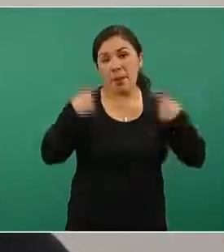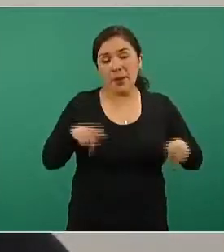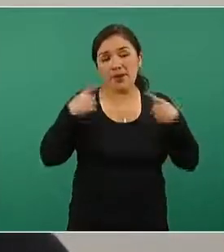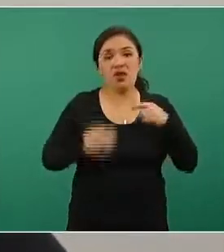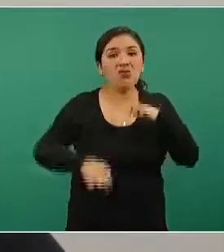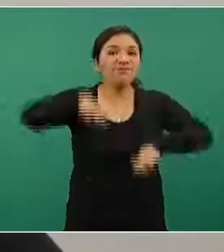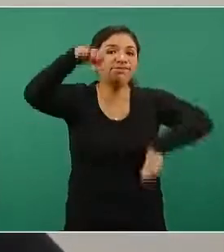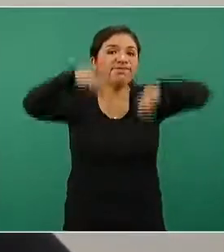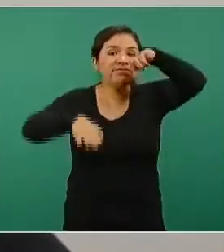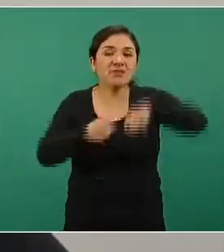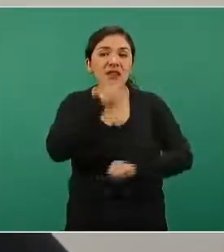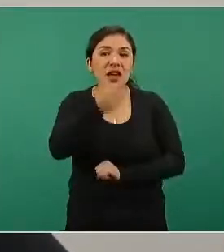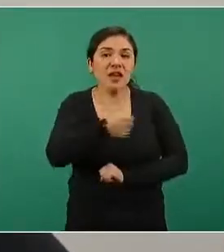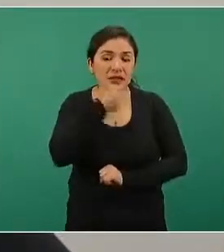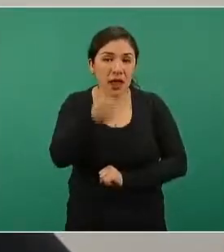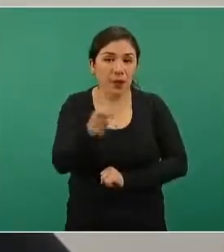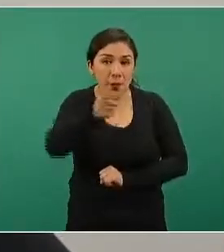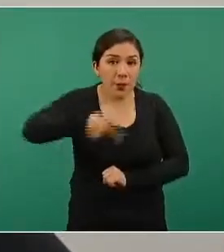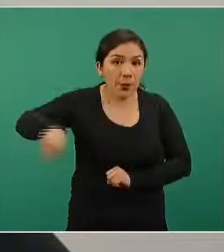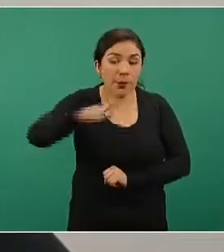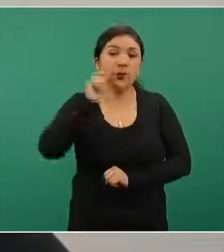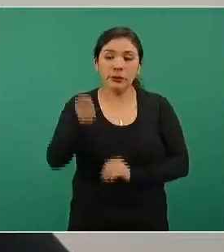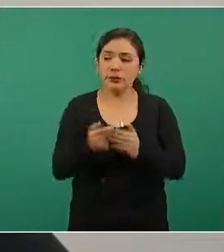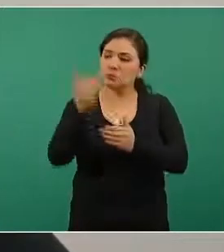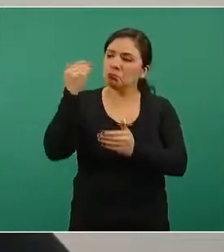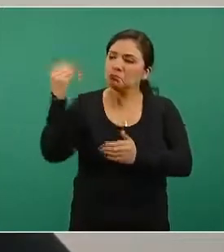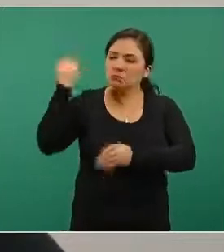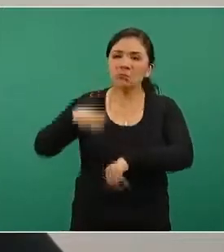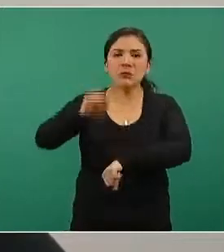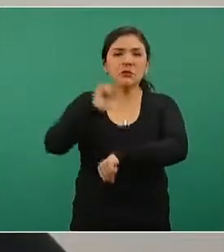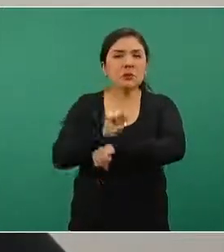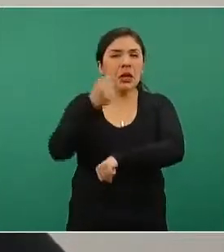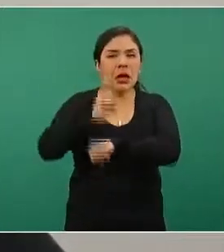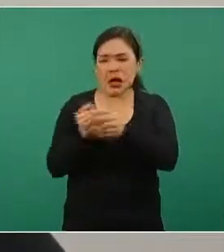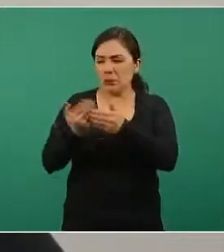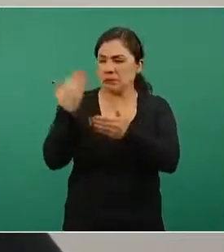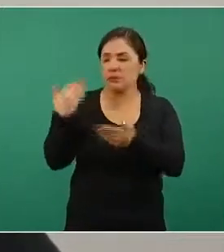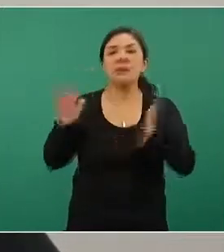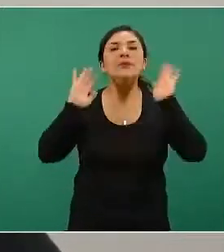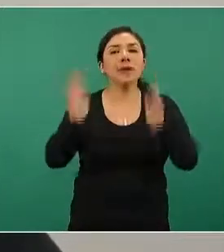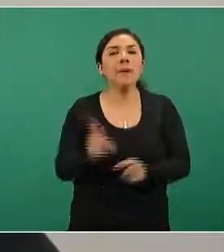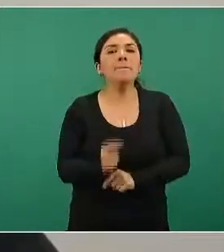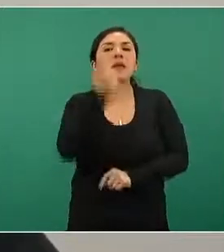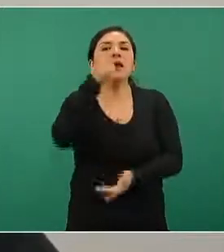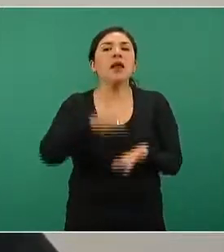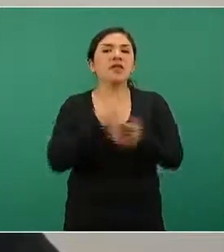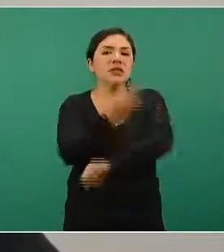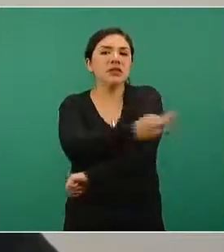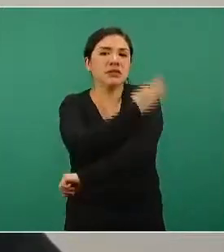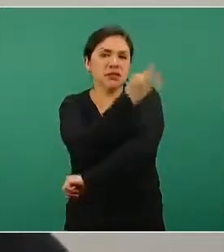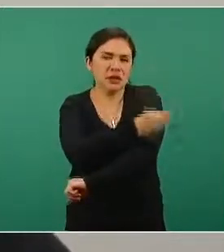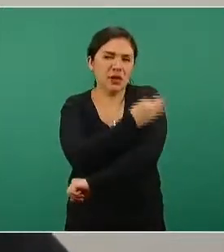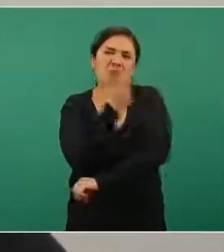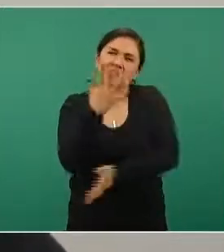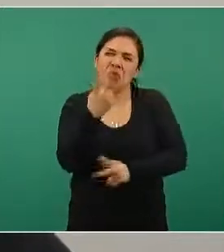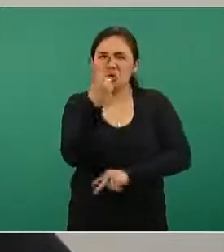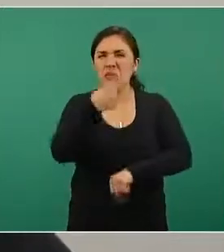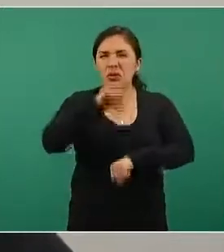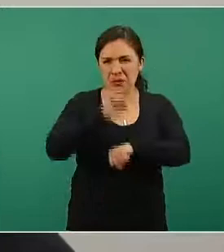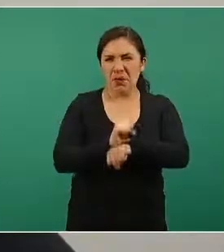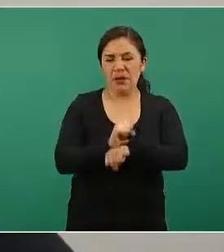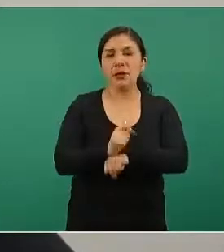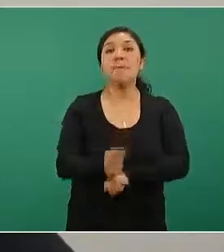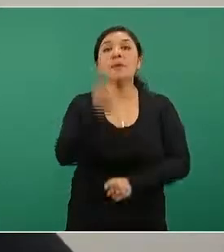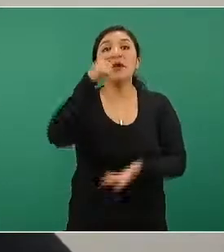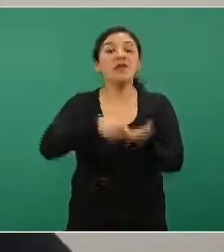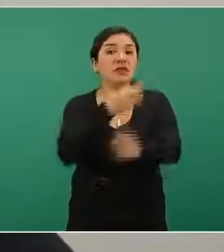adultas mayores que ya en semanas pasadas hubieran recibido hace algunas 2 semanas al menos su